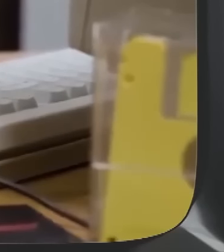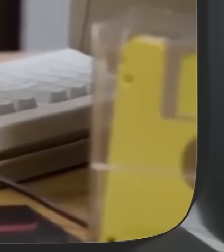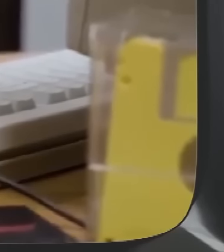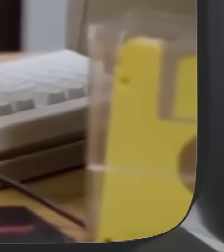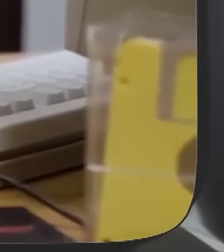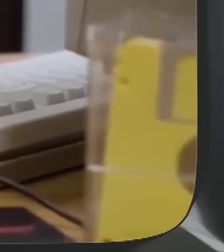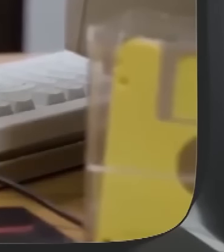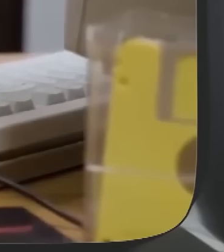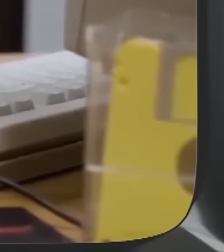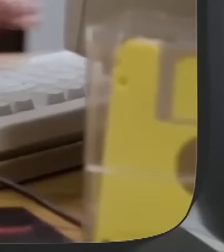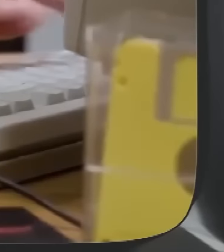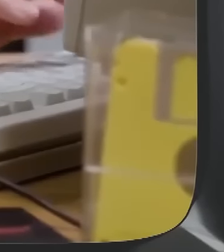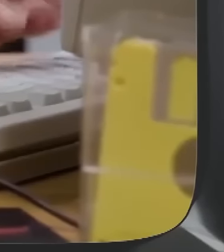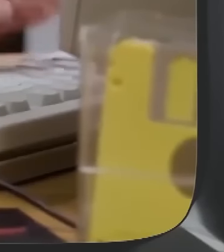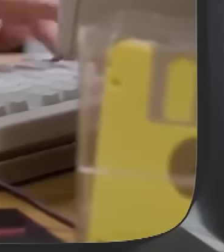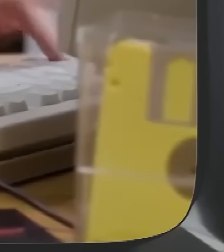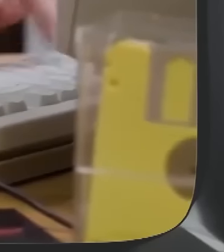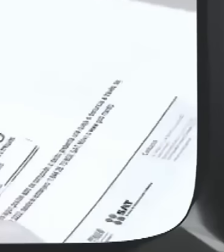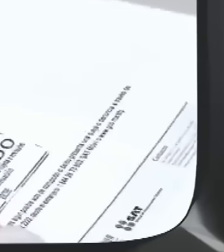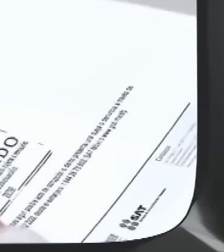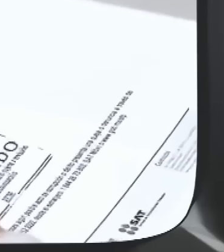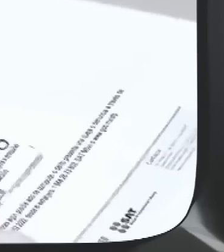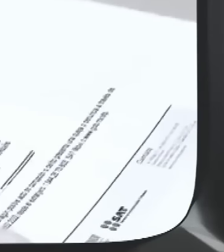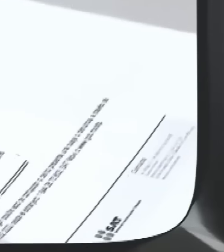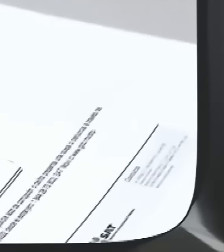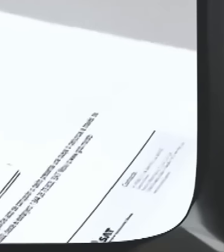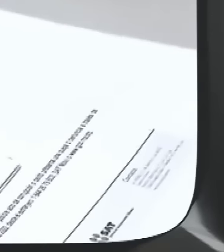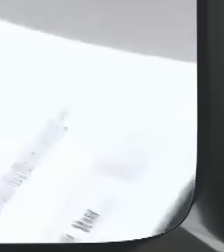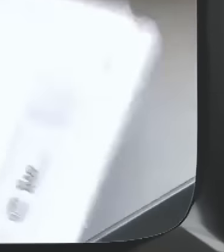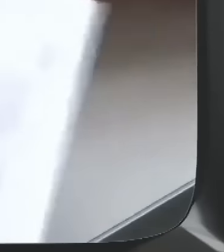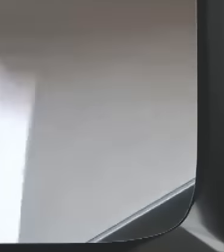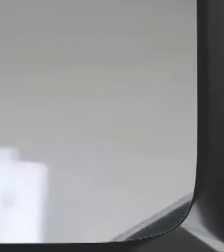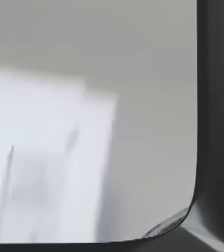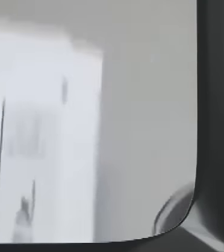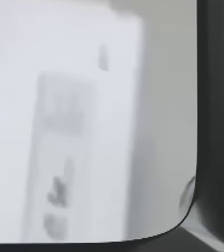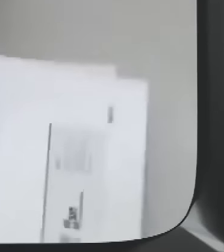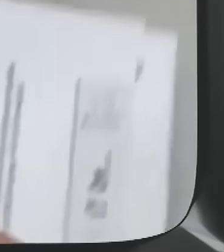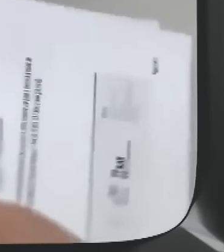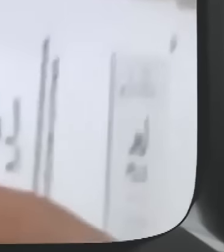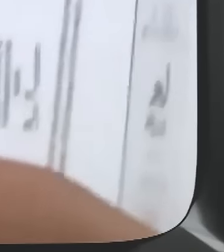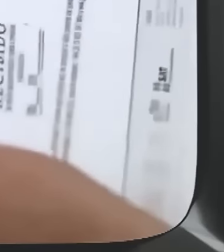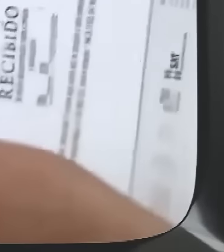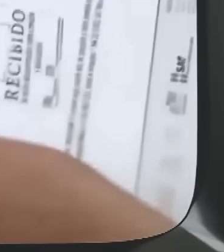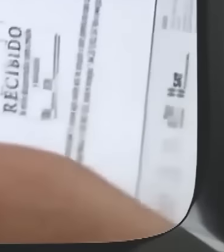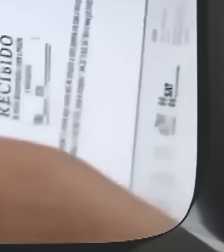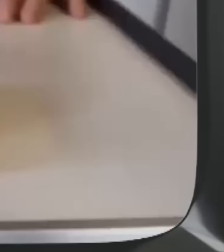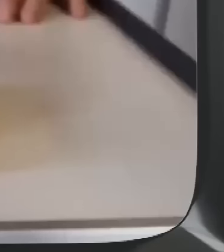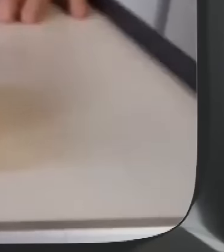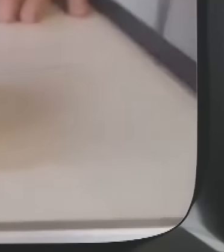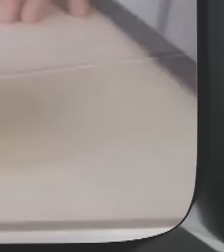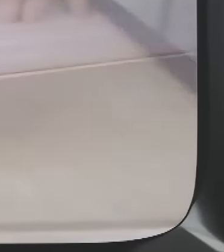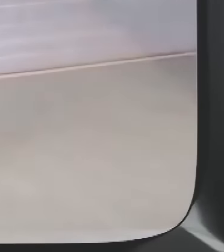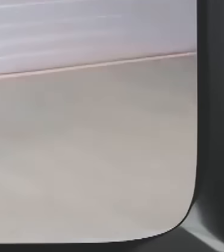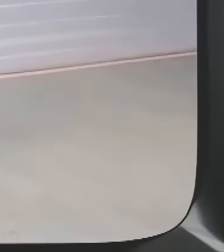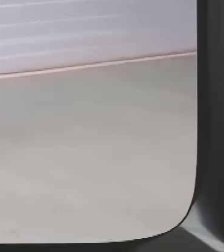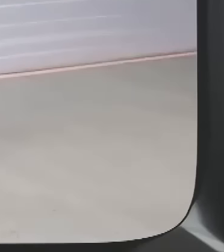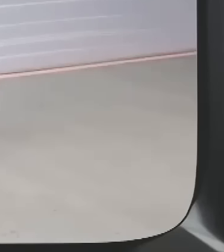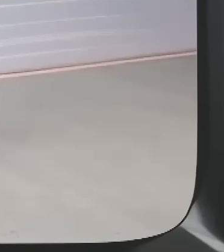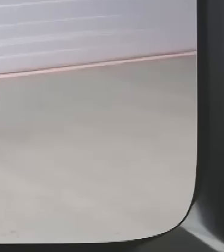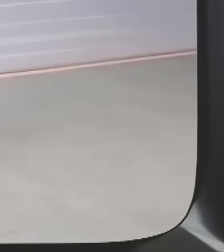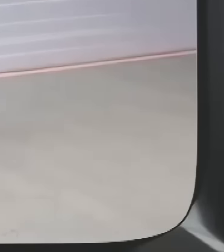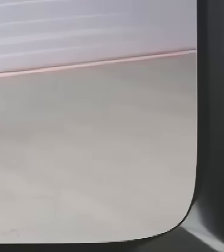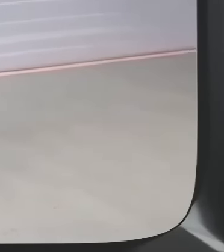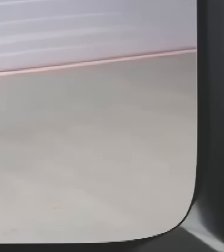celeridad ni importancia a estos casos. Y deben la pequeñita, módica cantidad de 130,000 millones